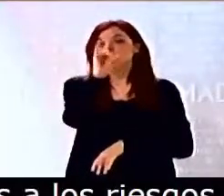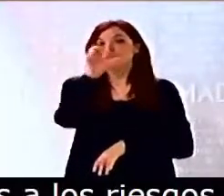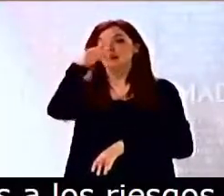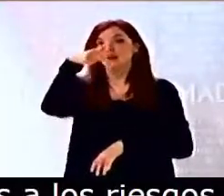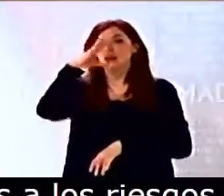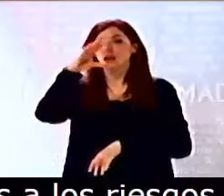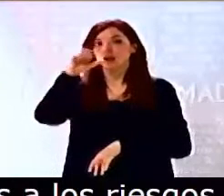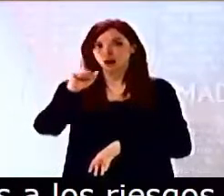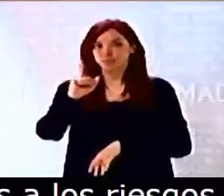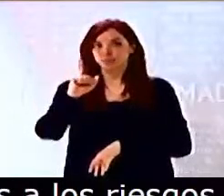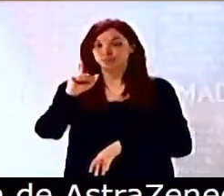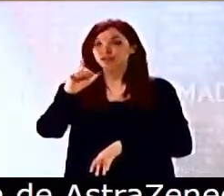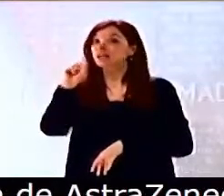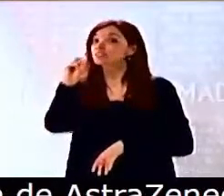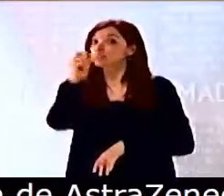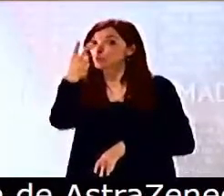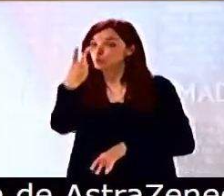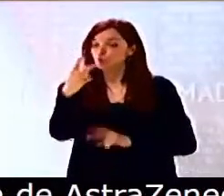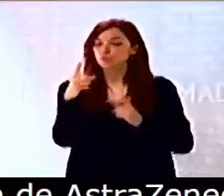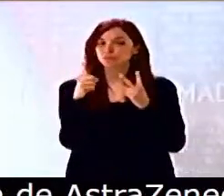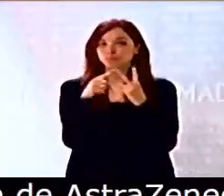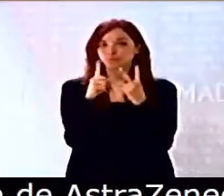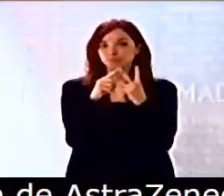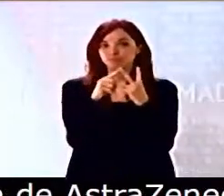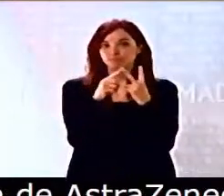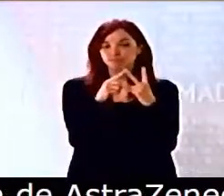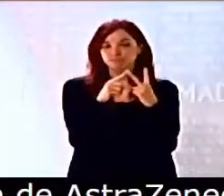Segunda conclusión con respecto a la vacuna de AstraZeneca.